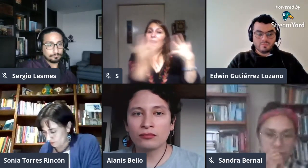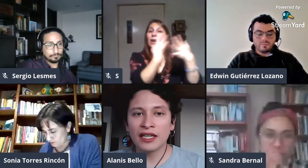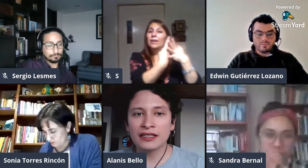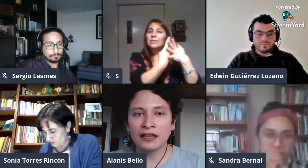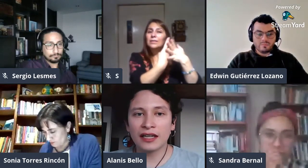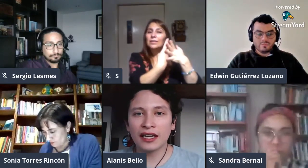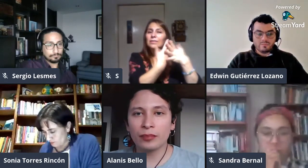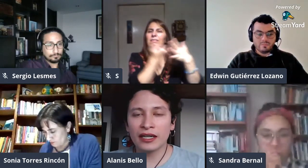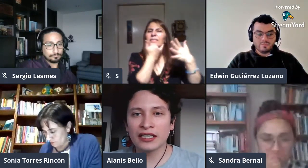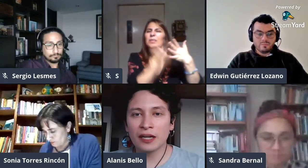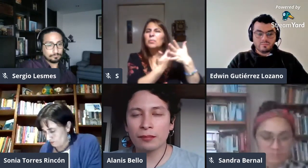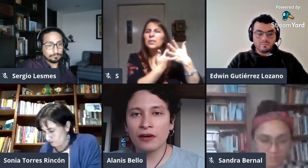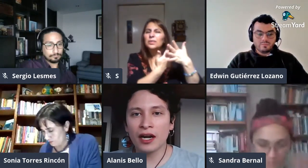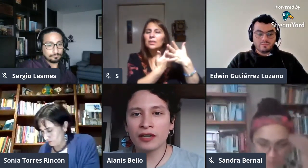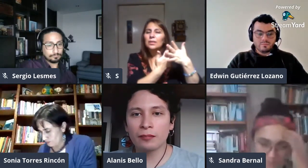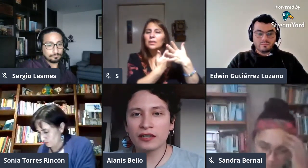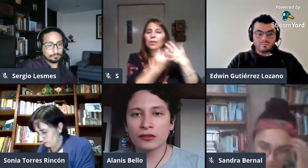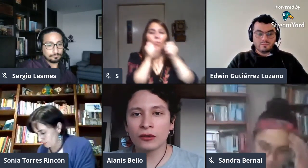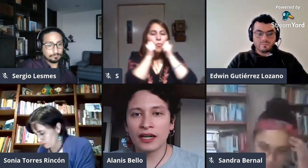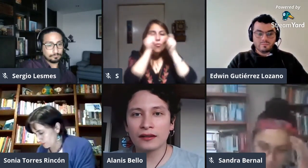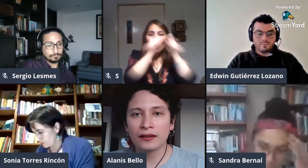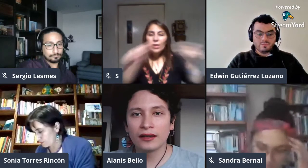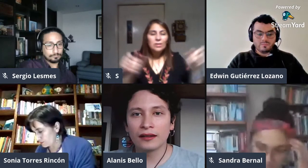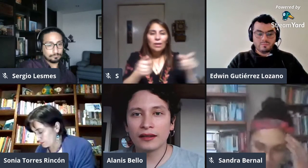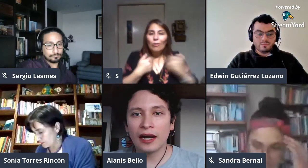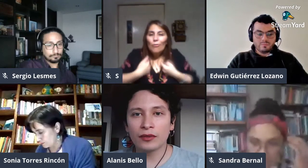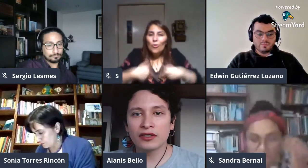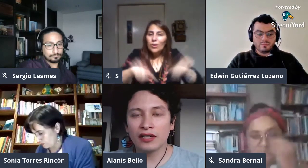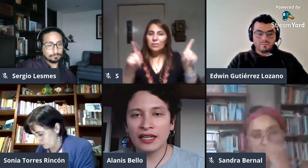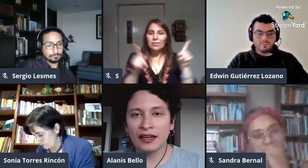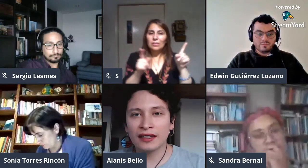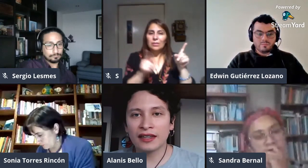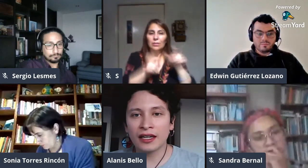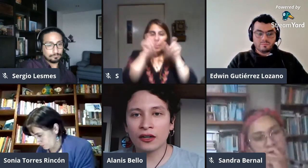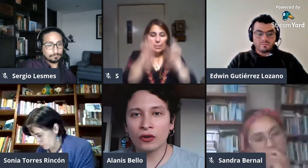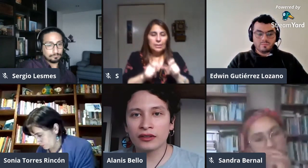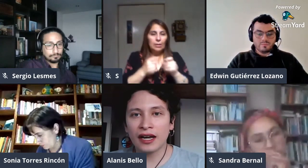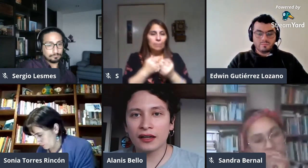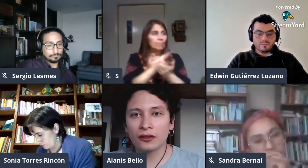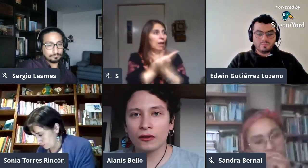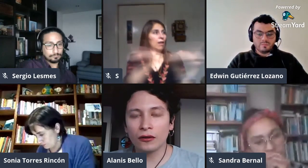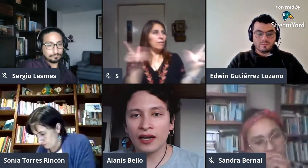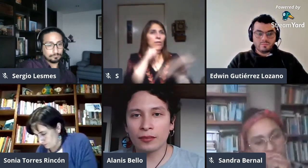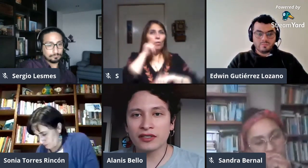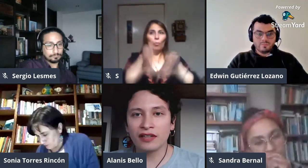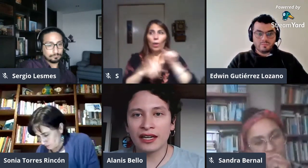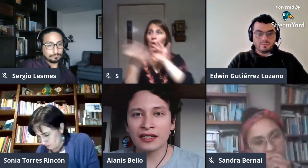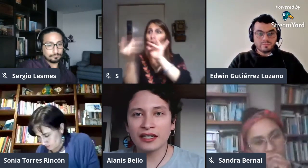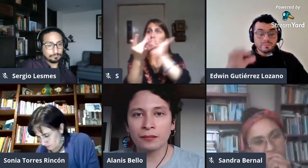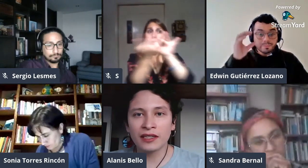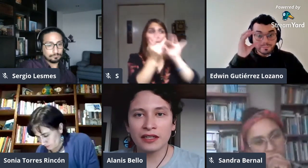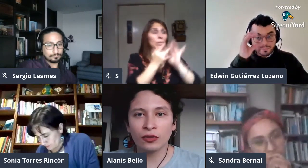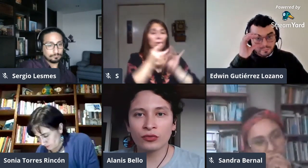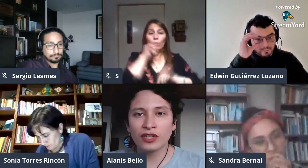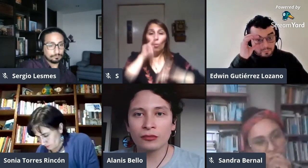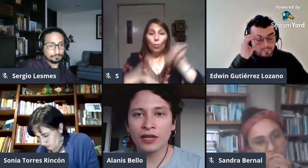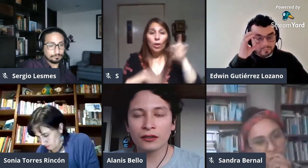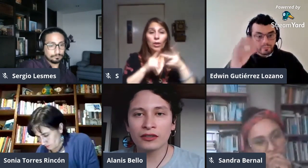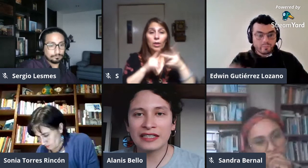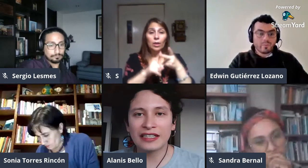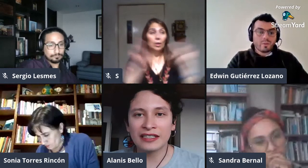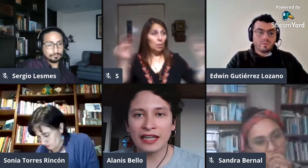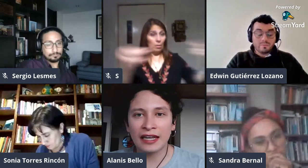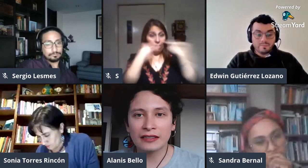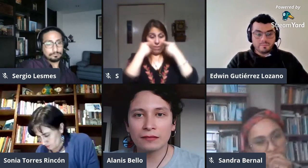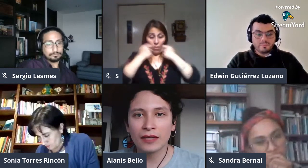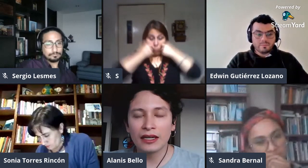Lo deshumanizante que puede ser privar a una persona de la posibilidad de tener contacto o de la posibilidad de ser vista como un ser humano